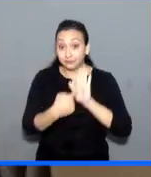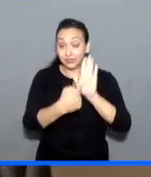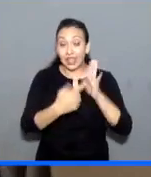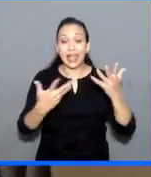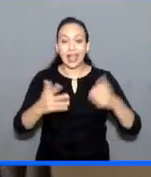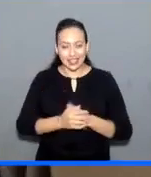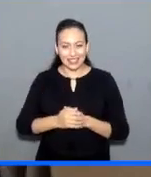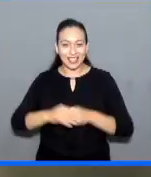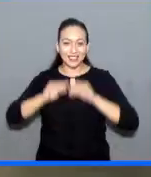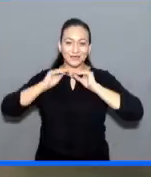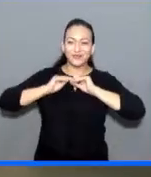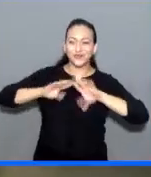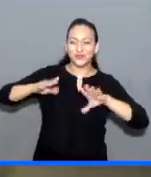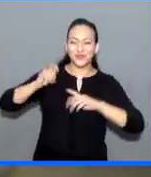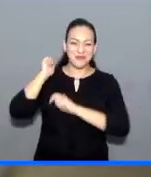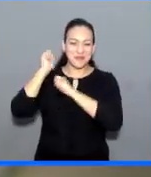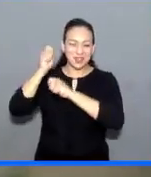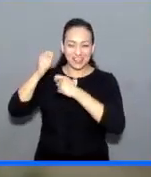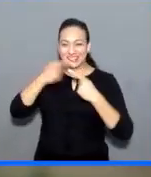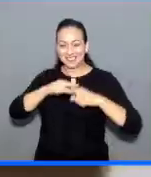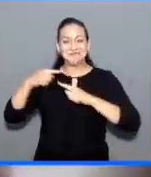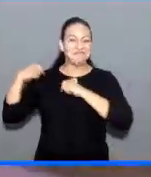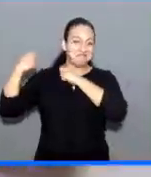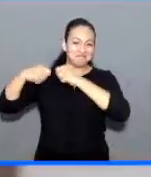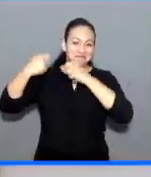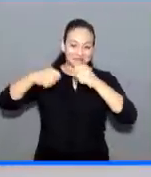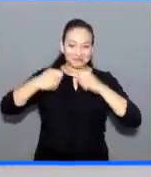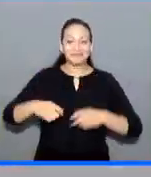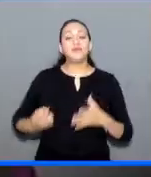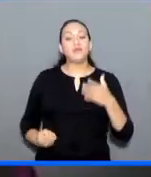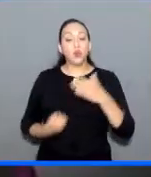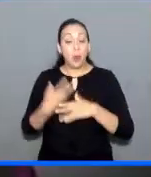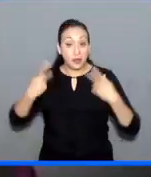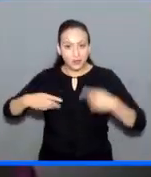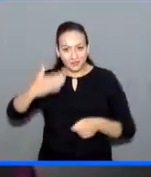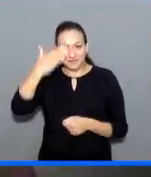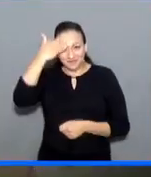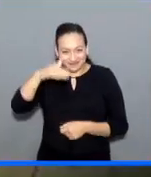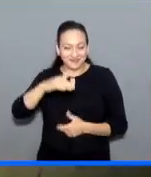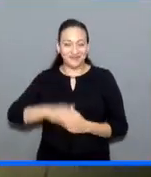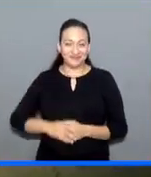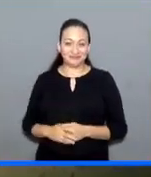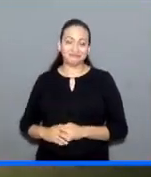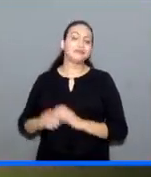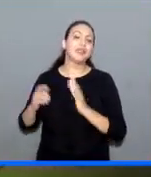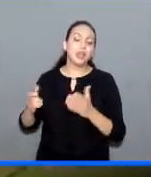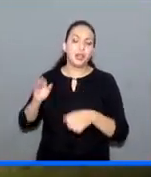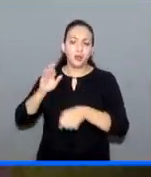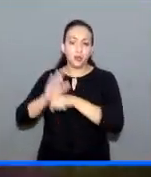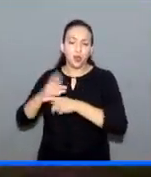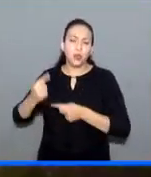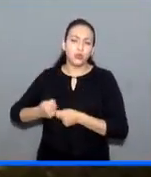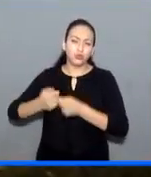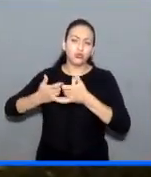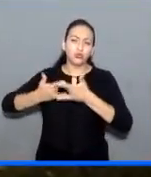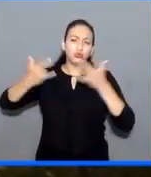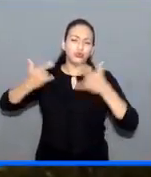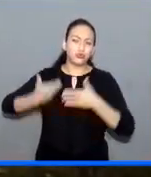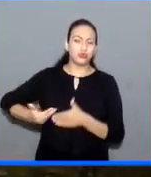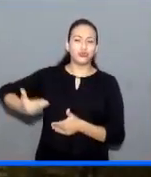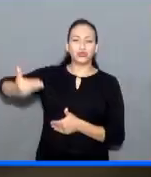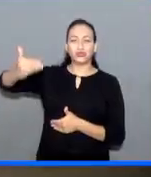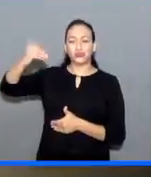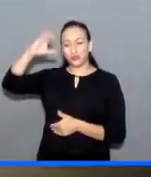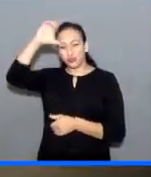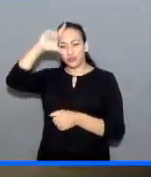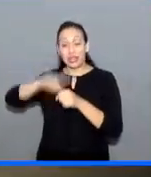y valoración de esta tradición entre las nuevas generaciones. Se protege un legado cultural, se impulsa la economía